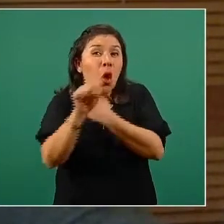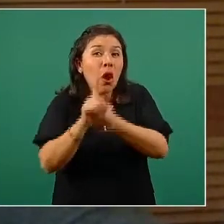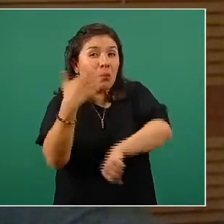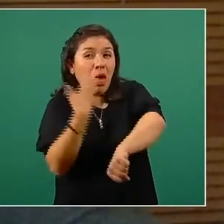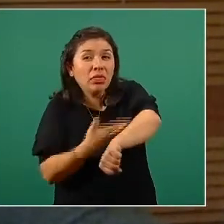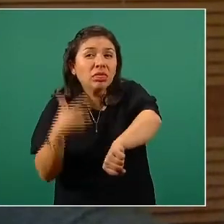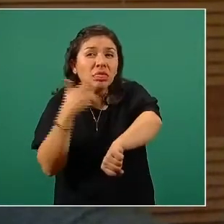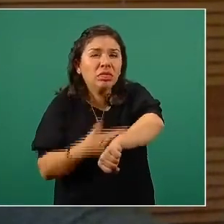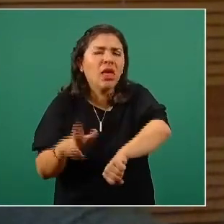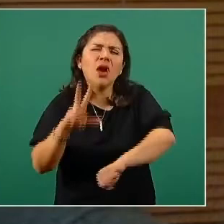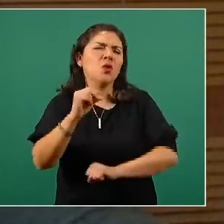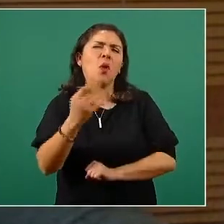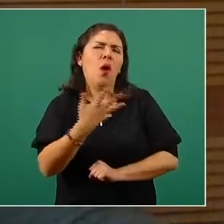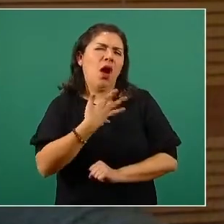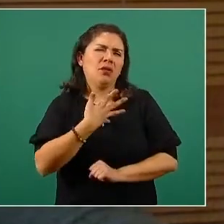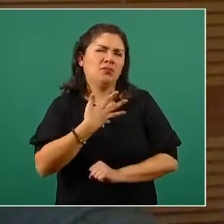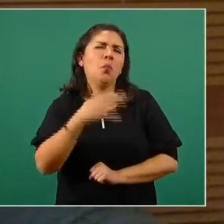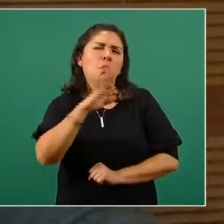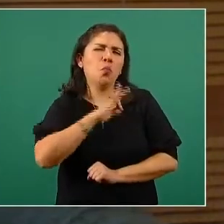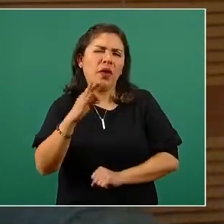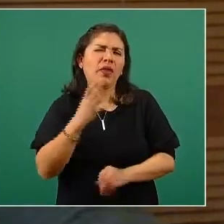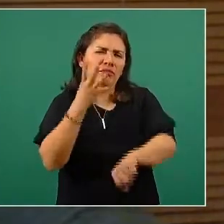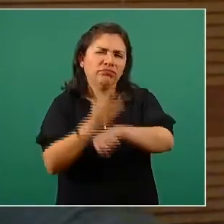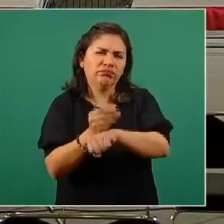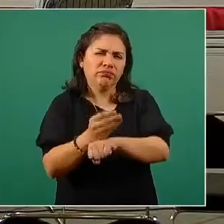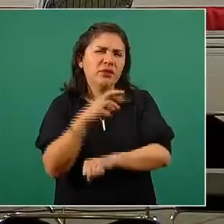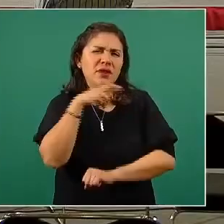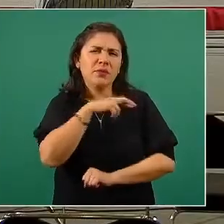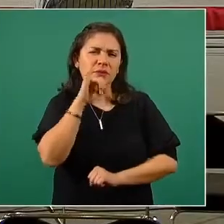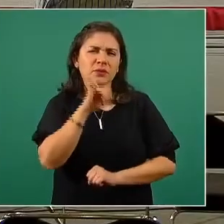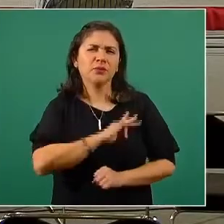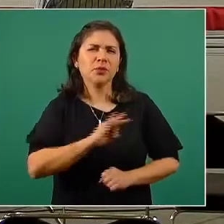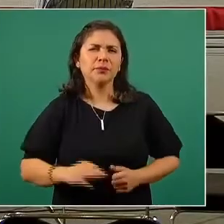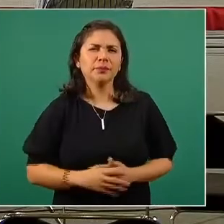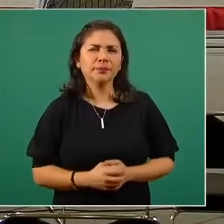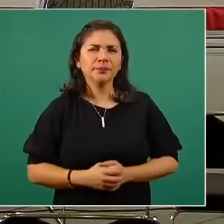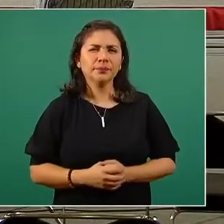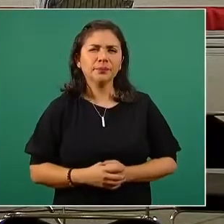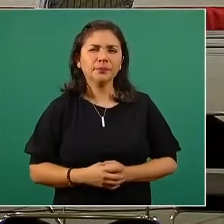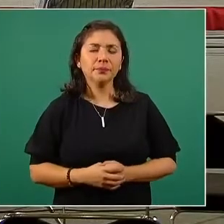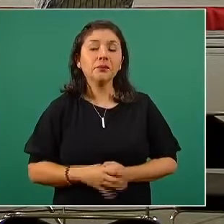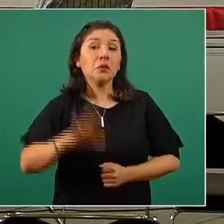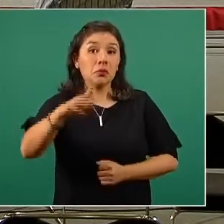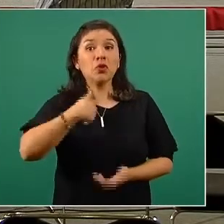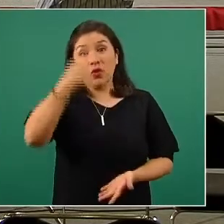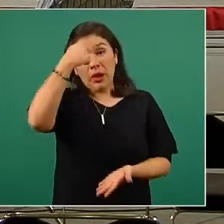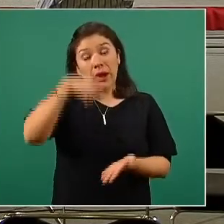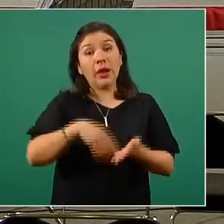que de manera local se podrán resolver. Lo que creo